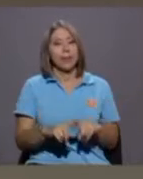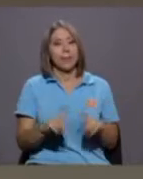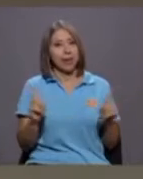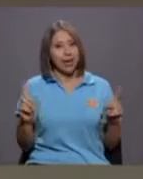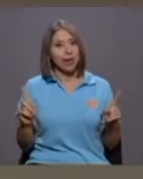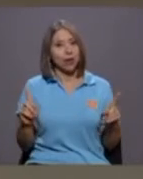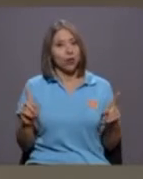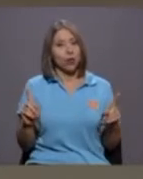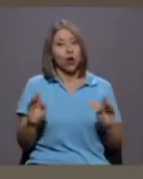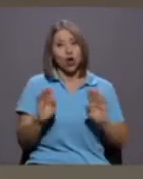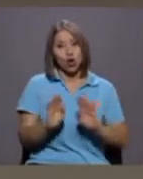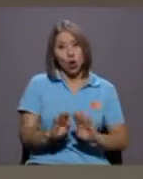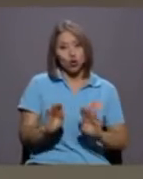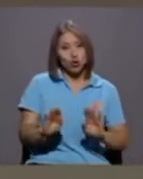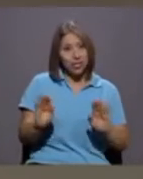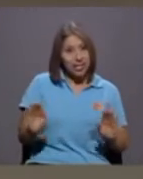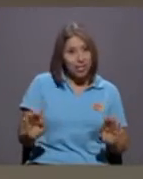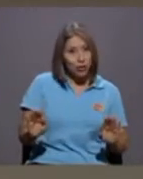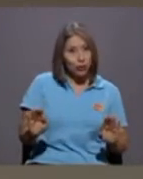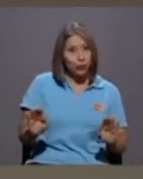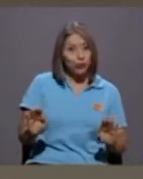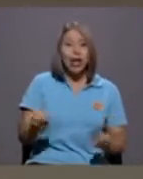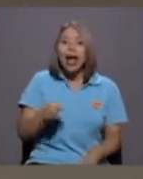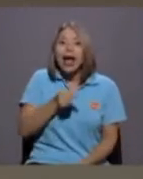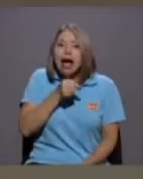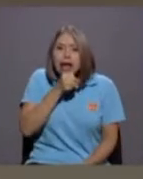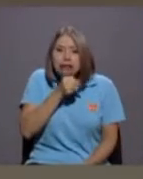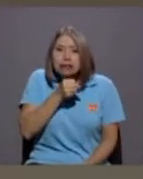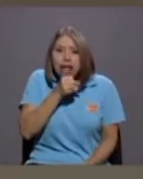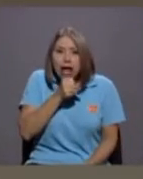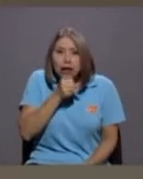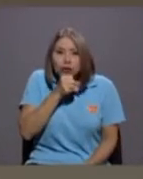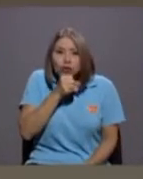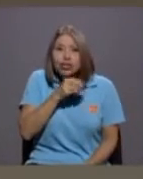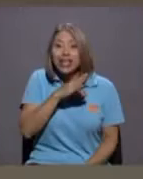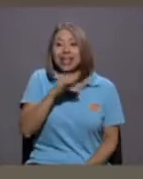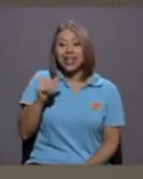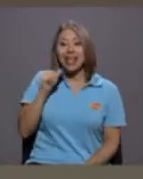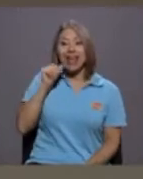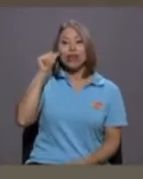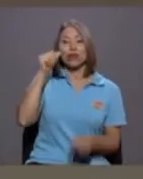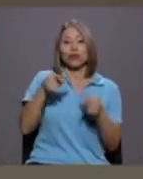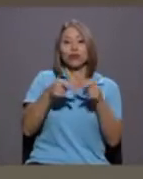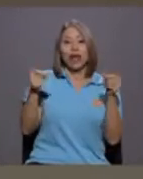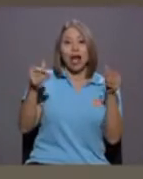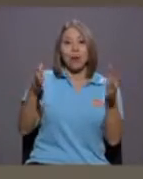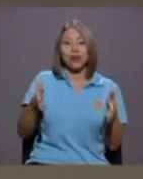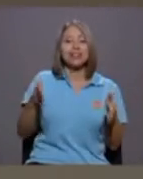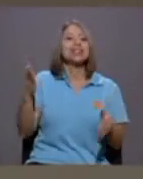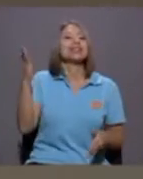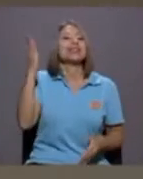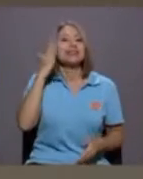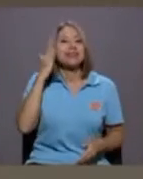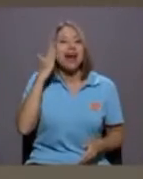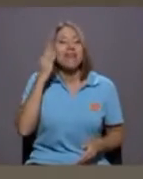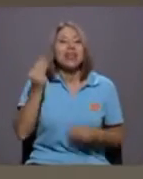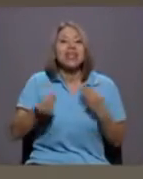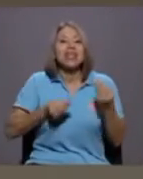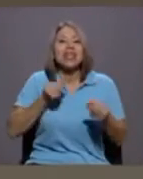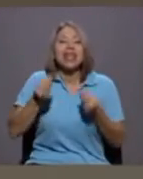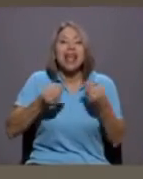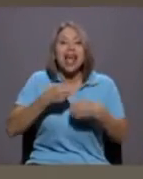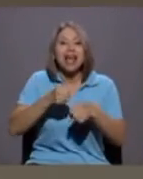los niños, los ancianos y los intermedios japoneses saben qué hacer frente.